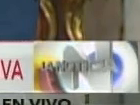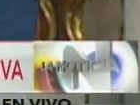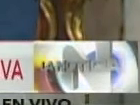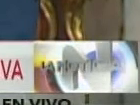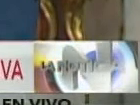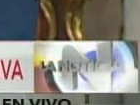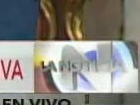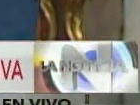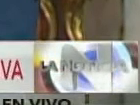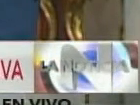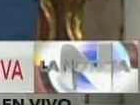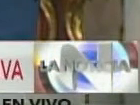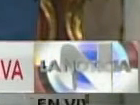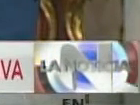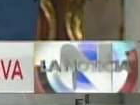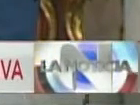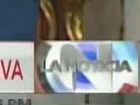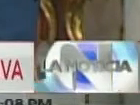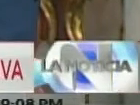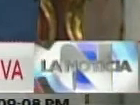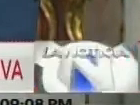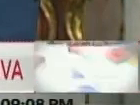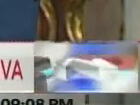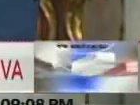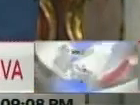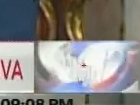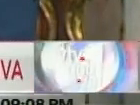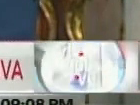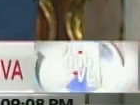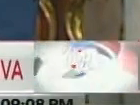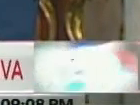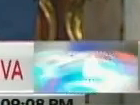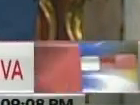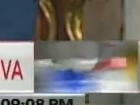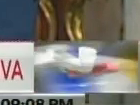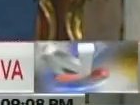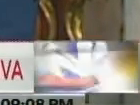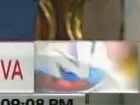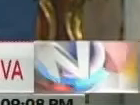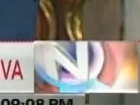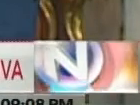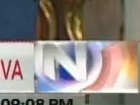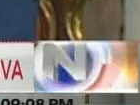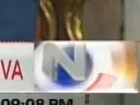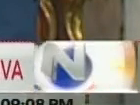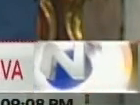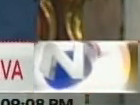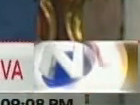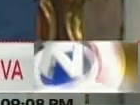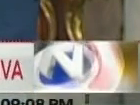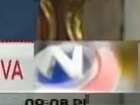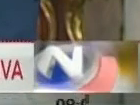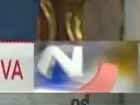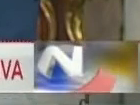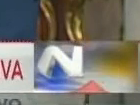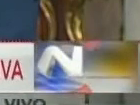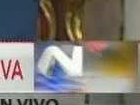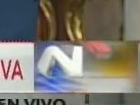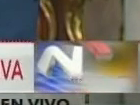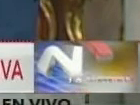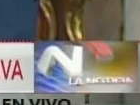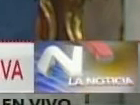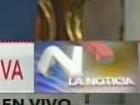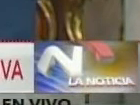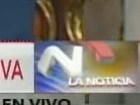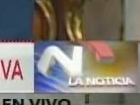pueden entender que esto sí se puede. Sí se puede hacer una revolución cultural, económica,